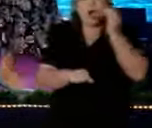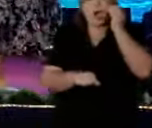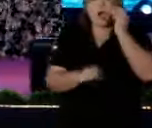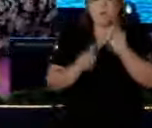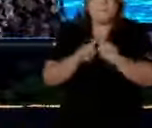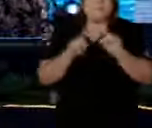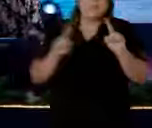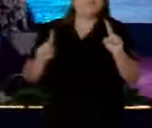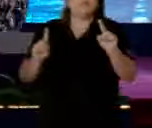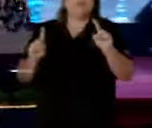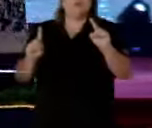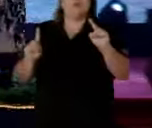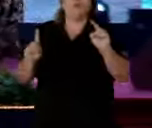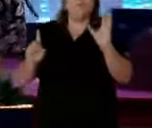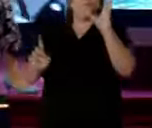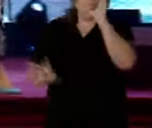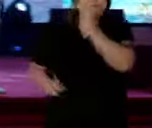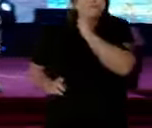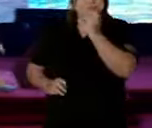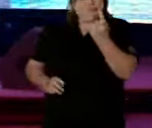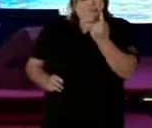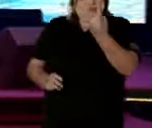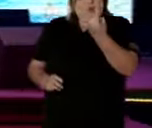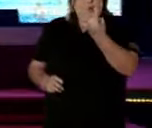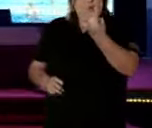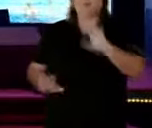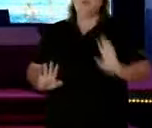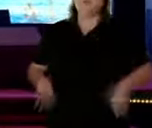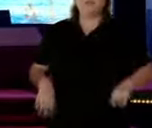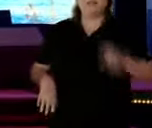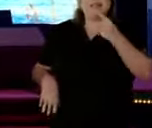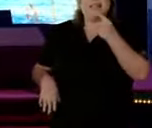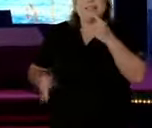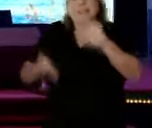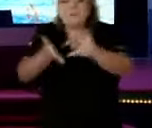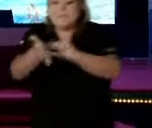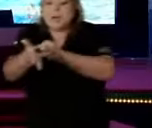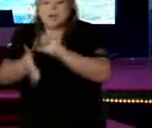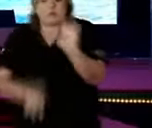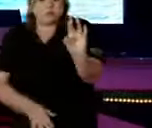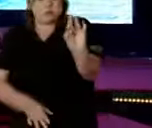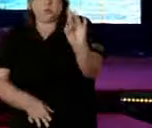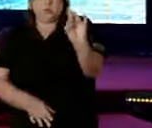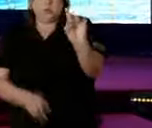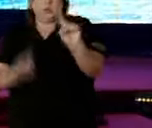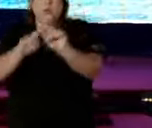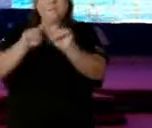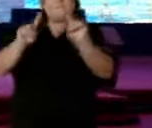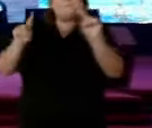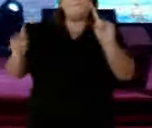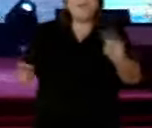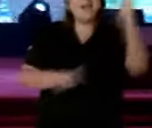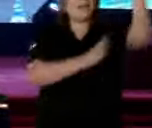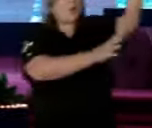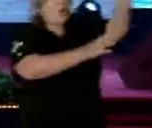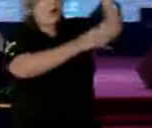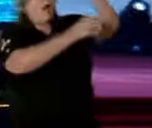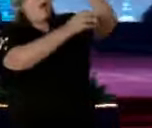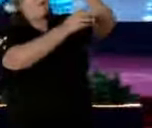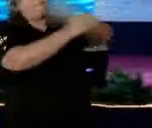Pero no se quedan huérfanos. Y dice en el verso 8. Pero recibiréis